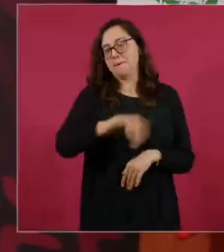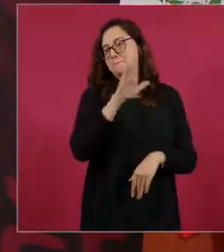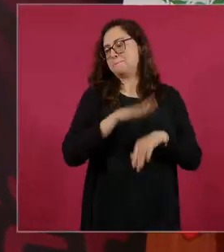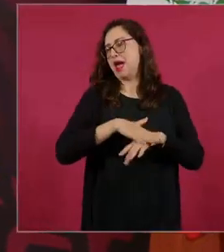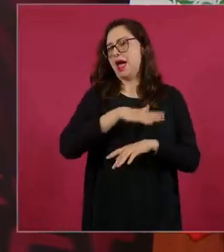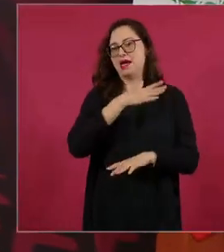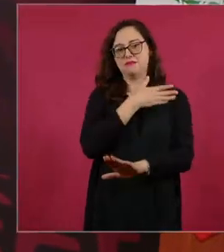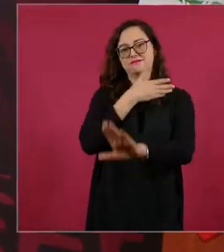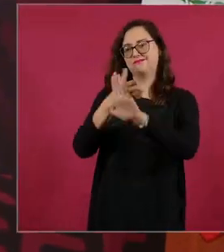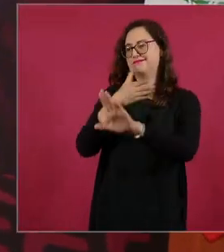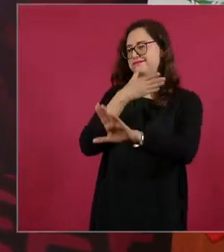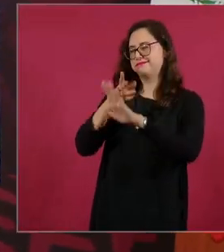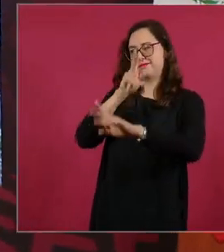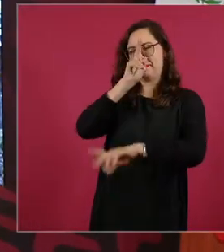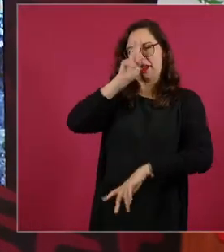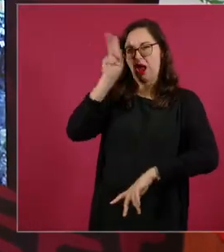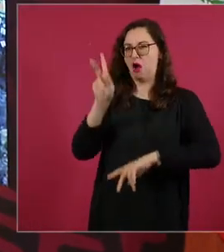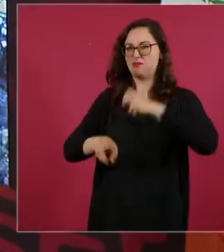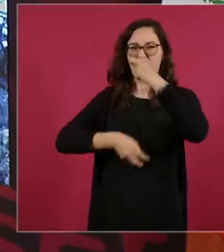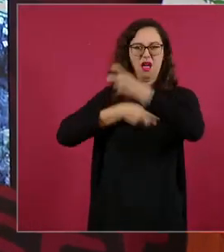nada más que ya no voy a